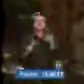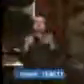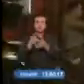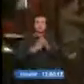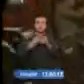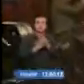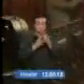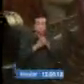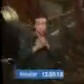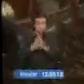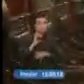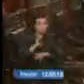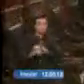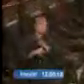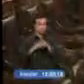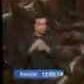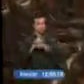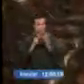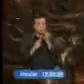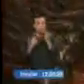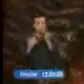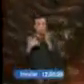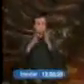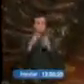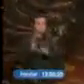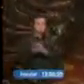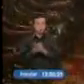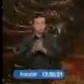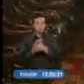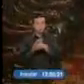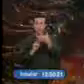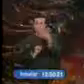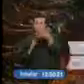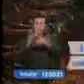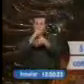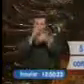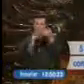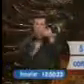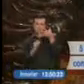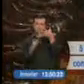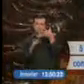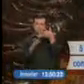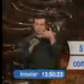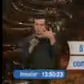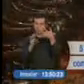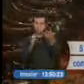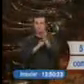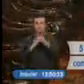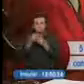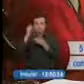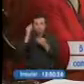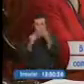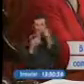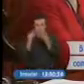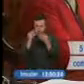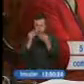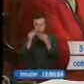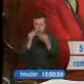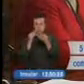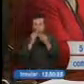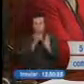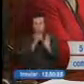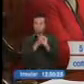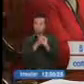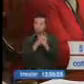lucha contra la corrupción, los cuales fueron determinados en 5 ejes, como lo detalla la ministra de Justicia y también es parte de este